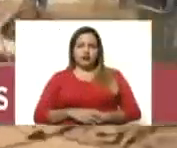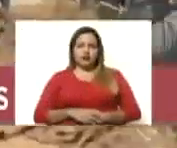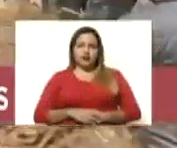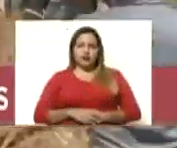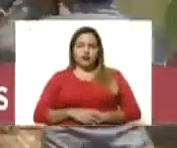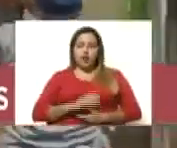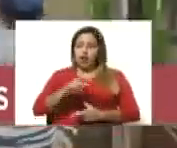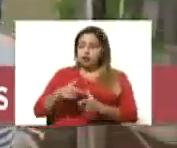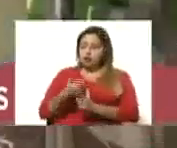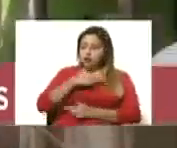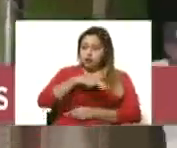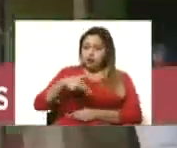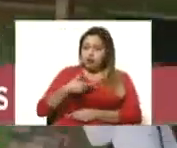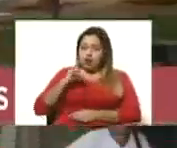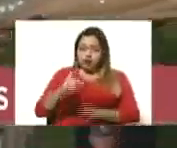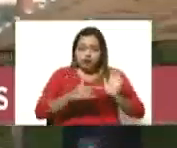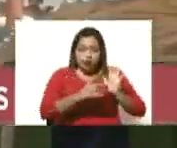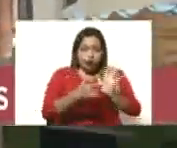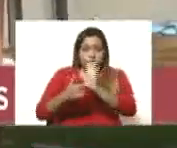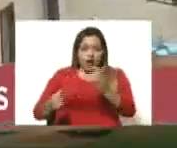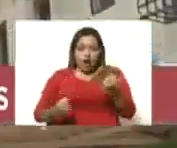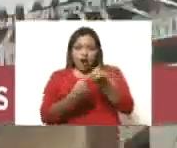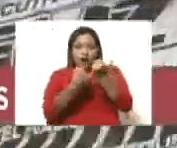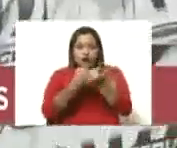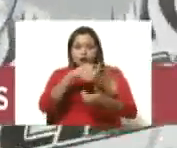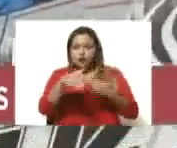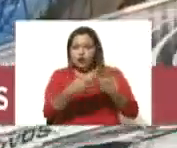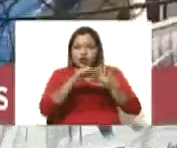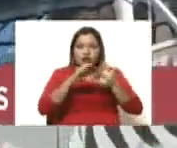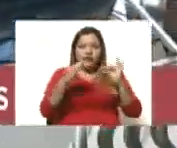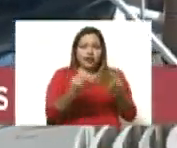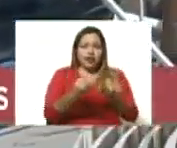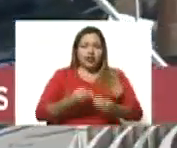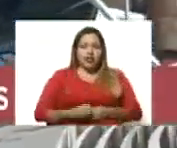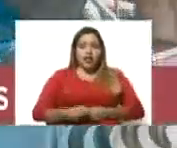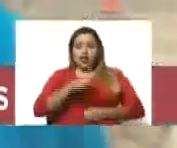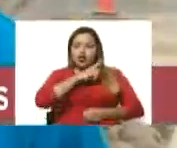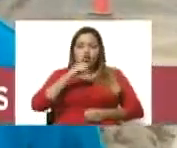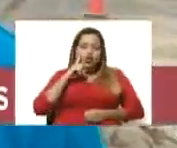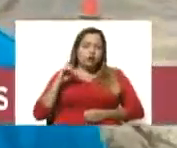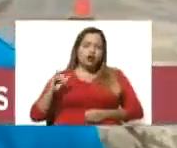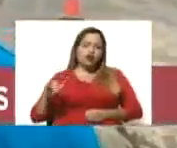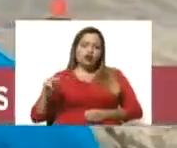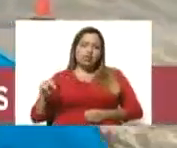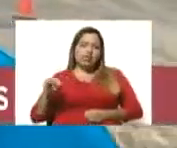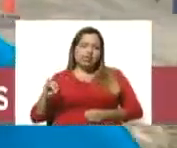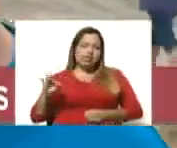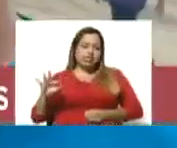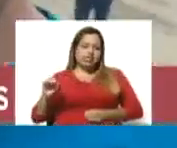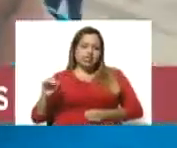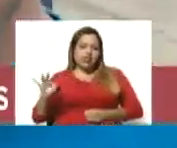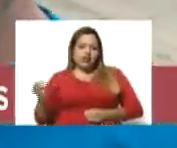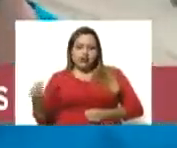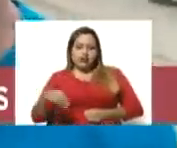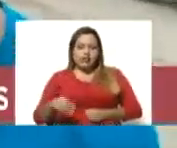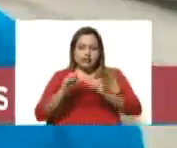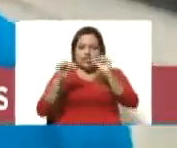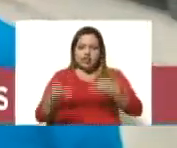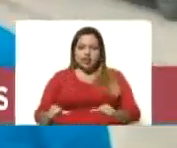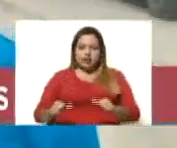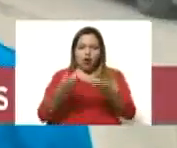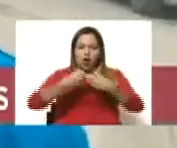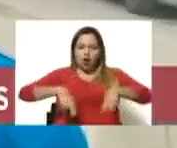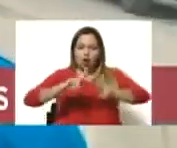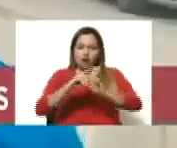la solidaridad por todas las familias afectadas en nombre de UNICEF y del Sistema de Naciones Unidas. Y bueno, tanto UNICEF como todas